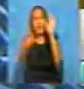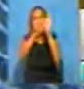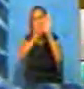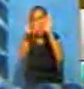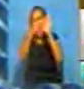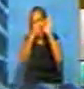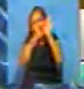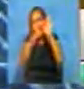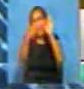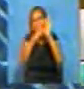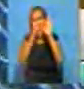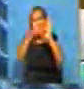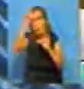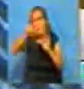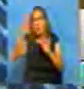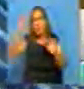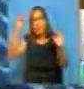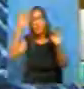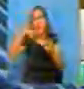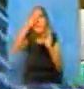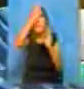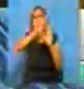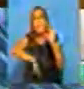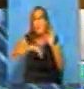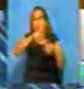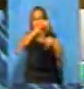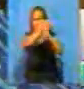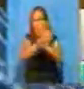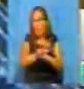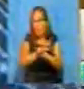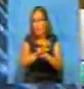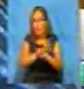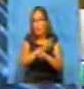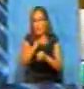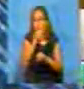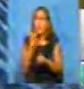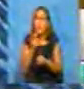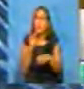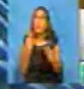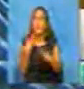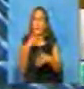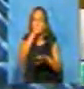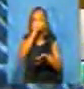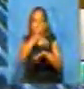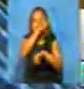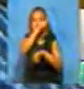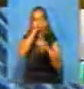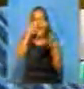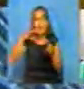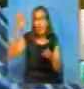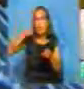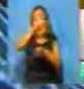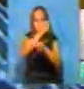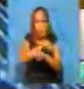la República Argentina, que rebaja de la pena del autor a la de la tentativa a aquellos que